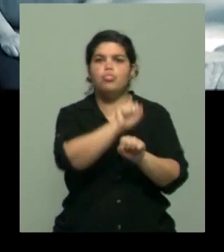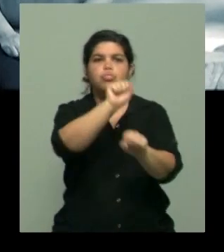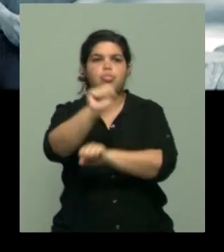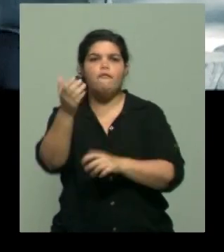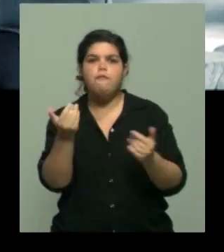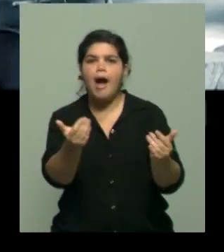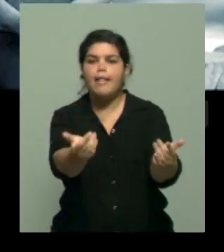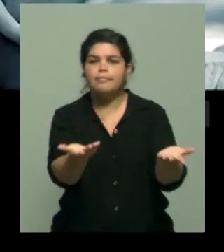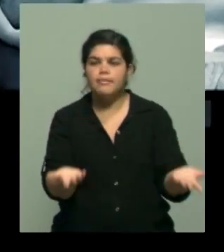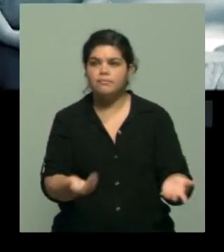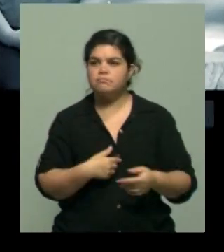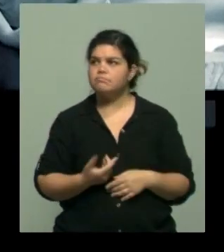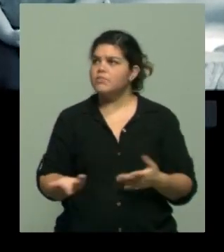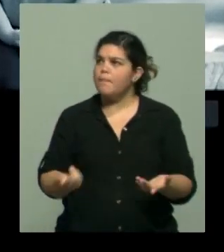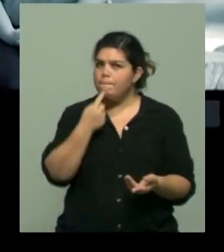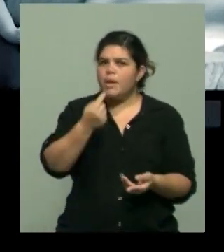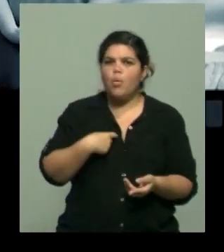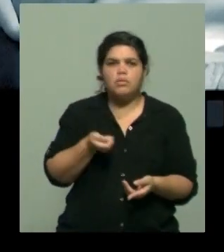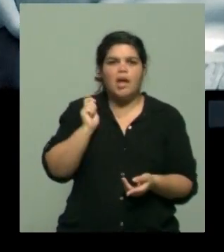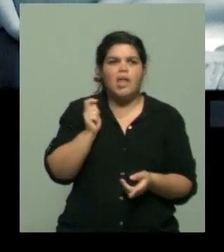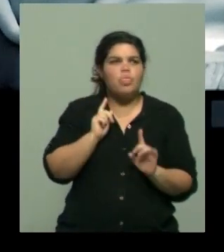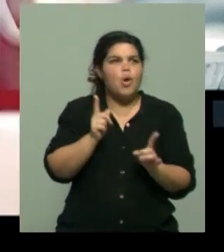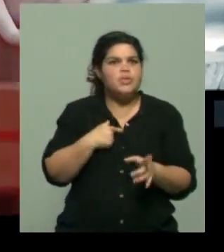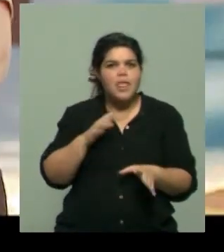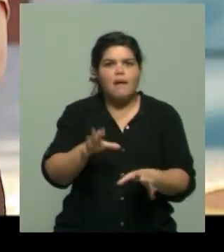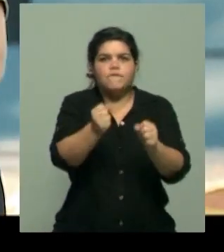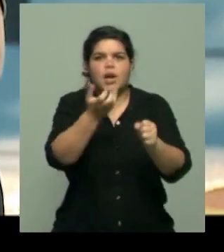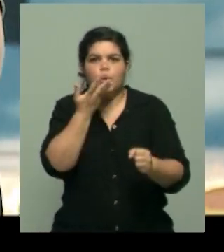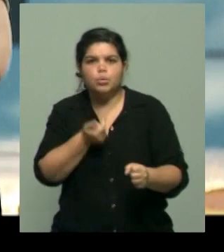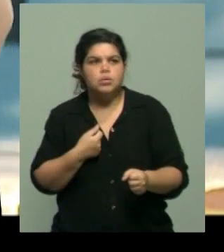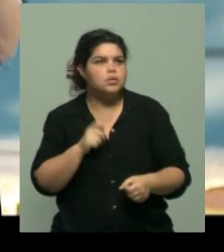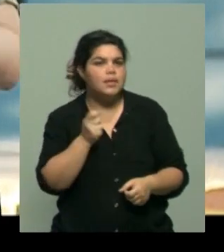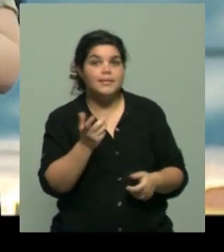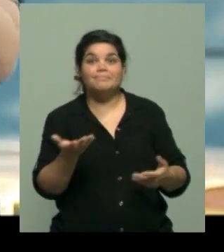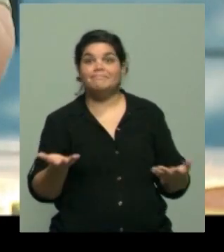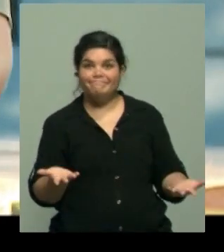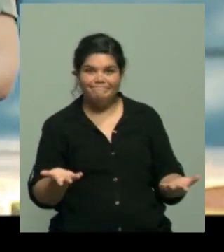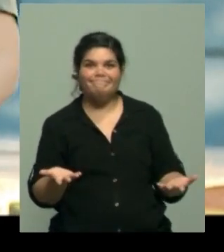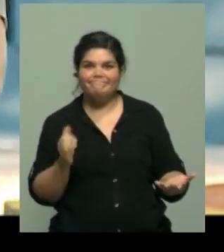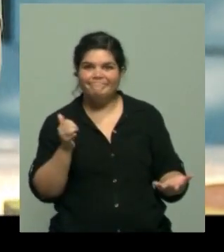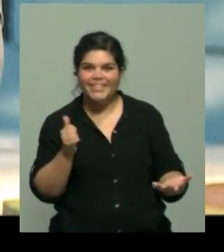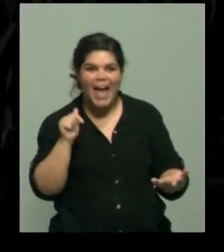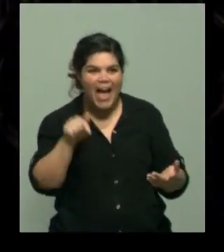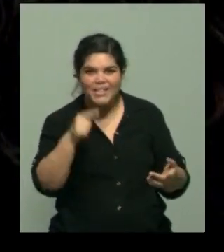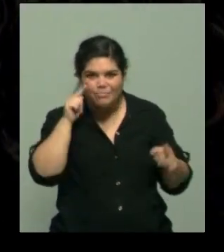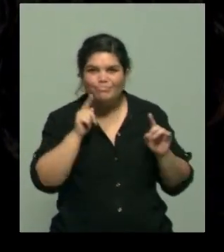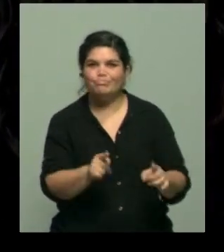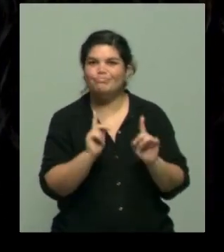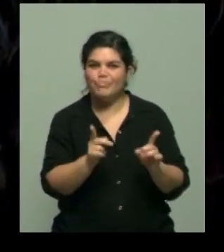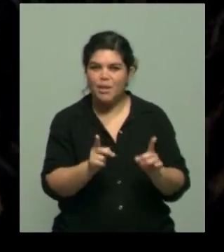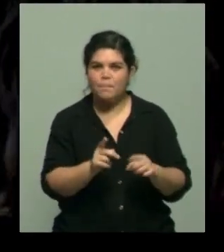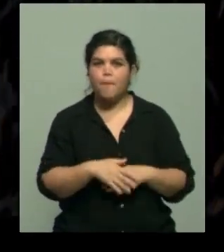dice, bueno, ¿quién quiere ser docente, no? Exacto. Bueno, pero es una facultad y es una carrera, porque es una carrera universitaria en la